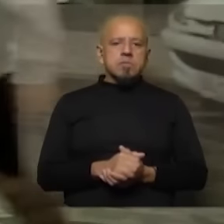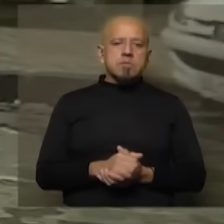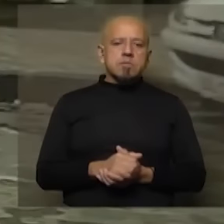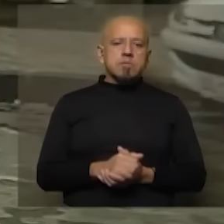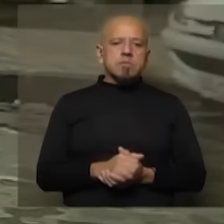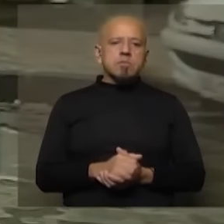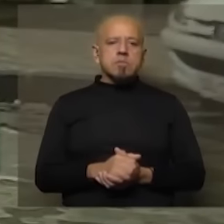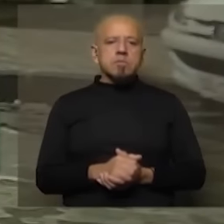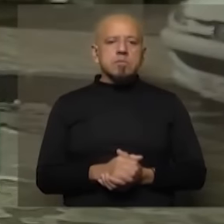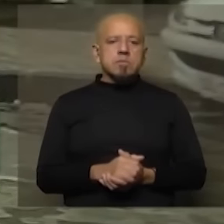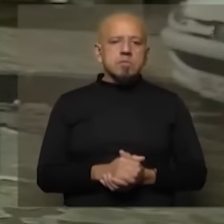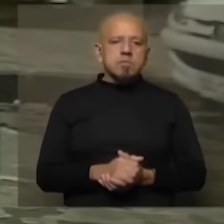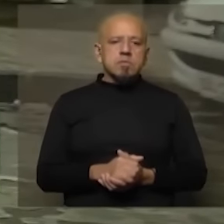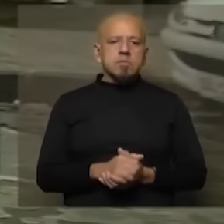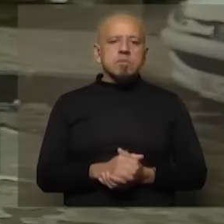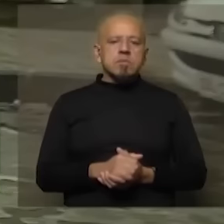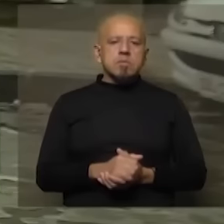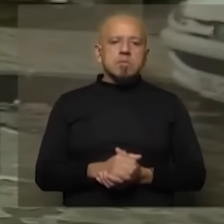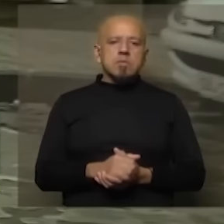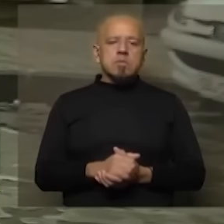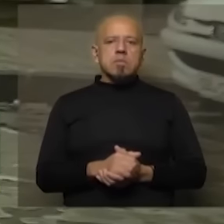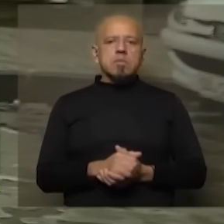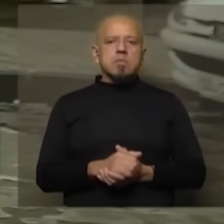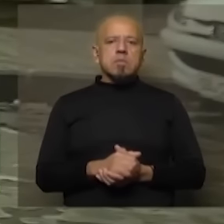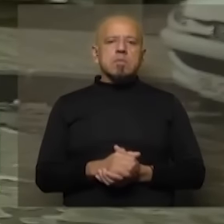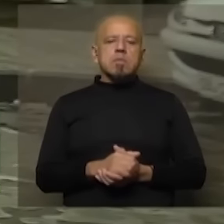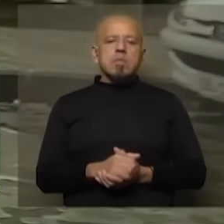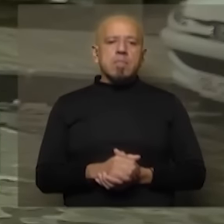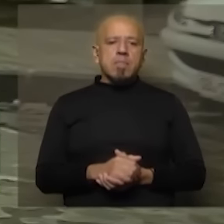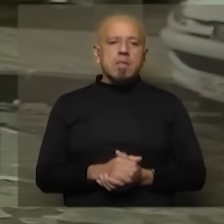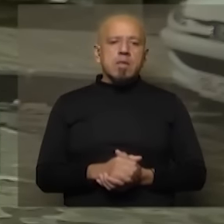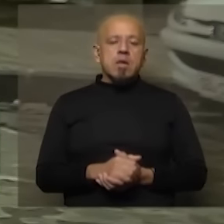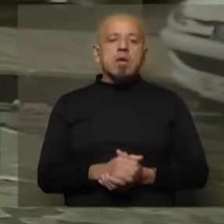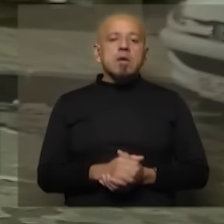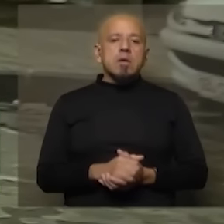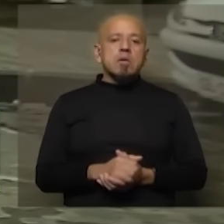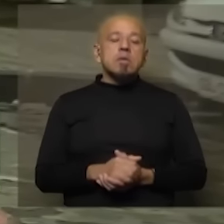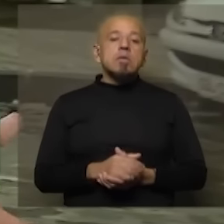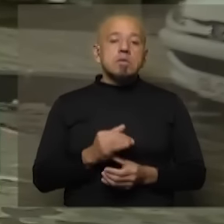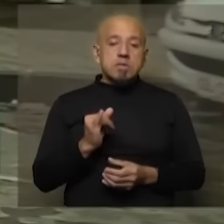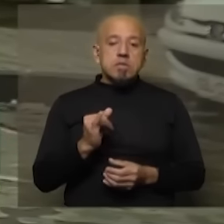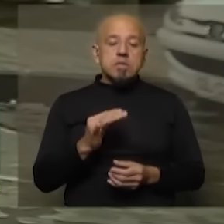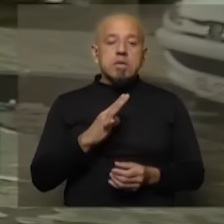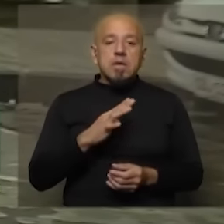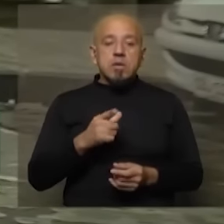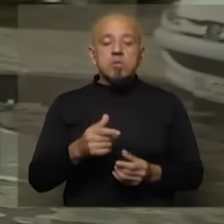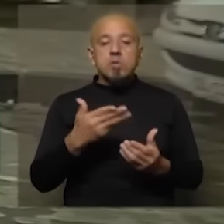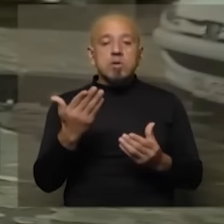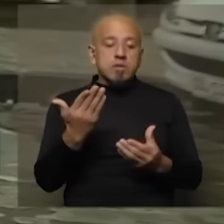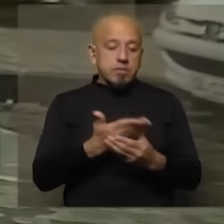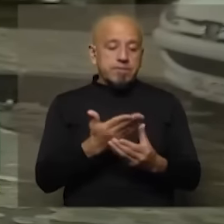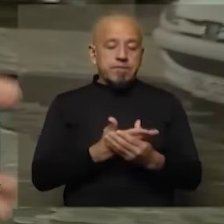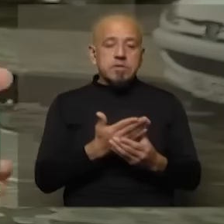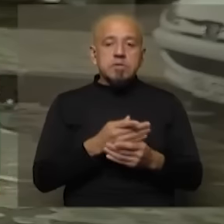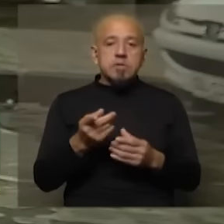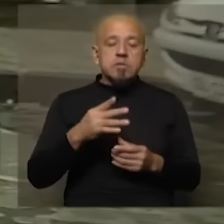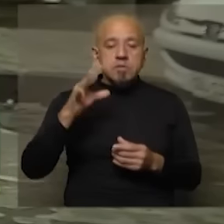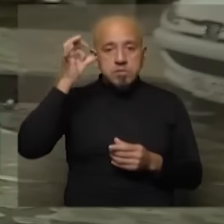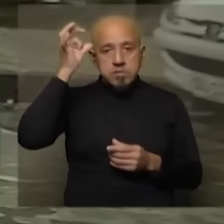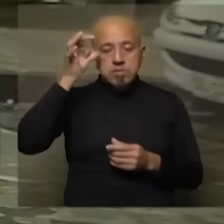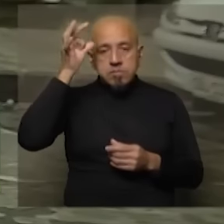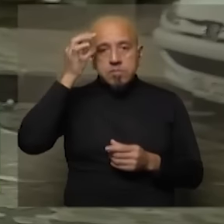Bien, lo que se puede decir es que sí está confirmado que una intención de pedir ficha de los senadores, pero no se comprobó que efectivamente se lleve a